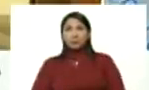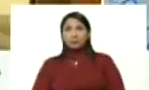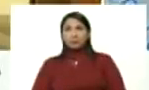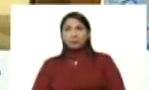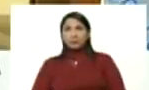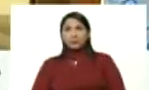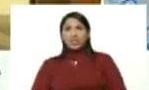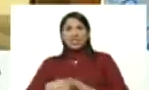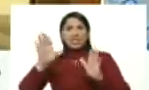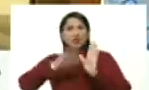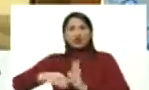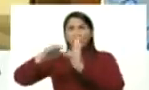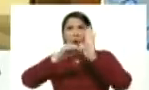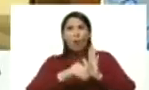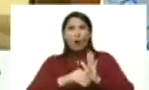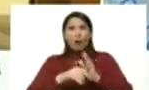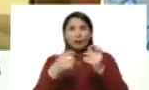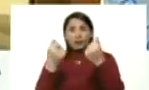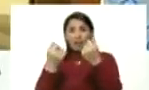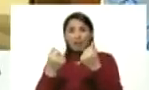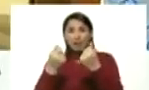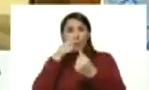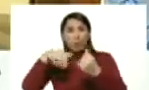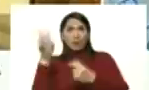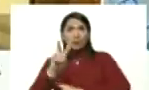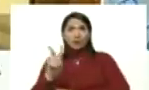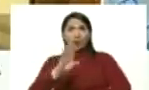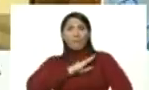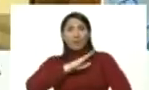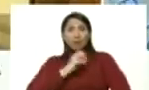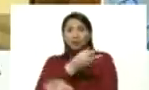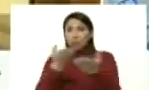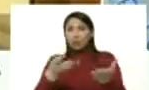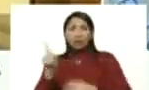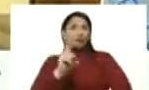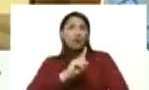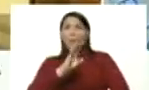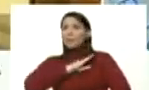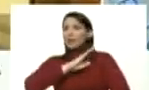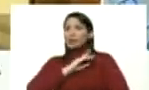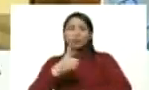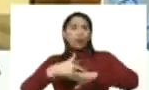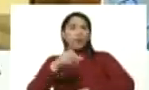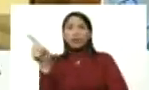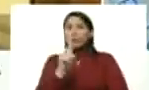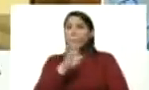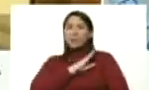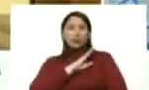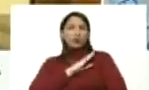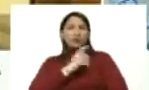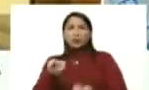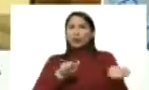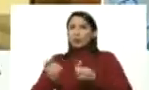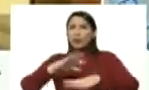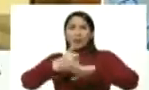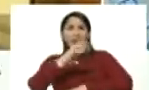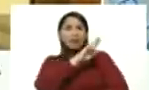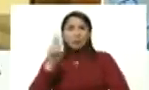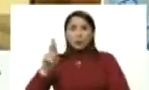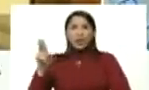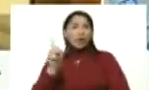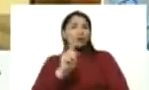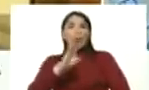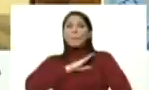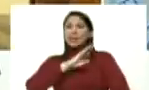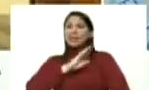del pueblo venezolano que le pertenecen a ustedes. No le pertenece al gobierno, no le pertenece a la Contraloría, no le pertenece a